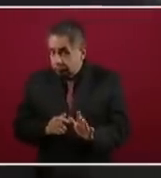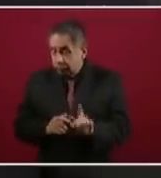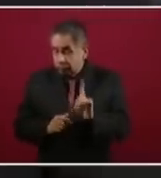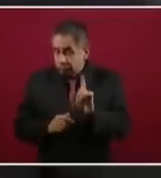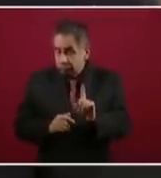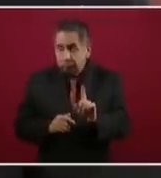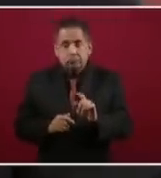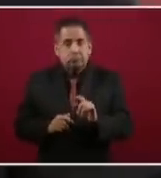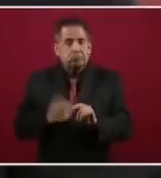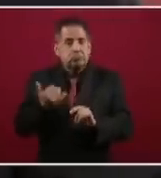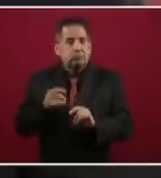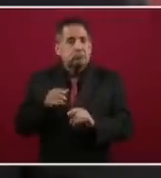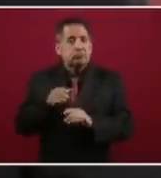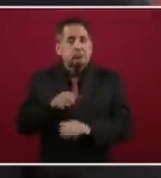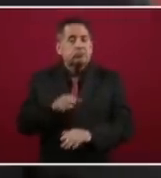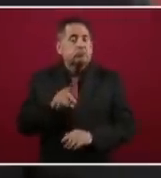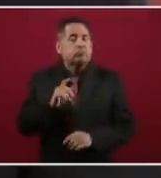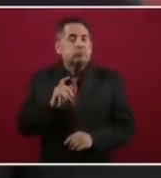en